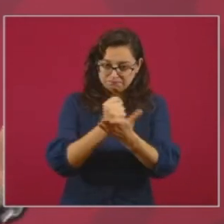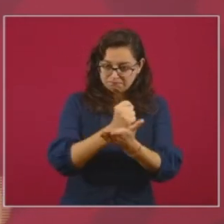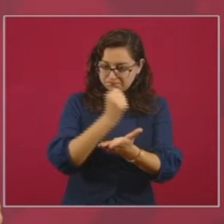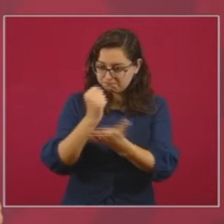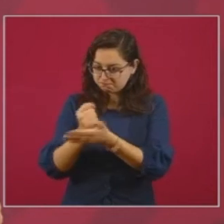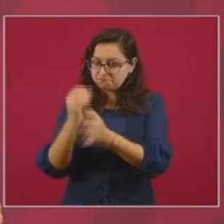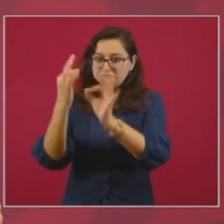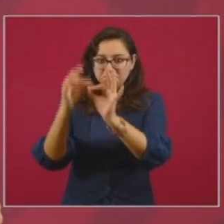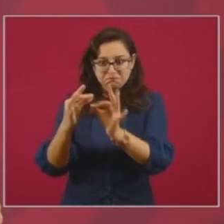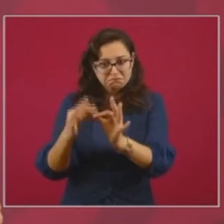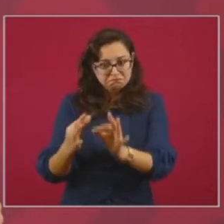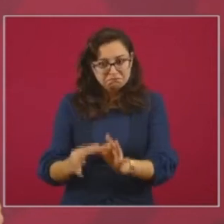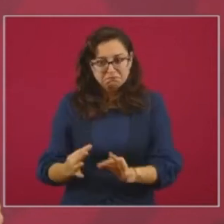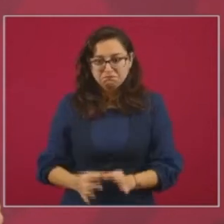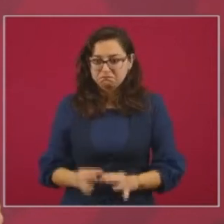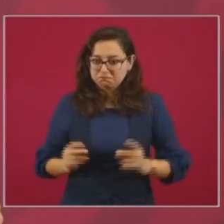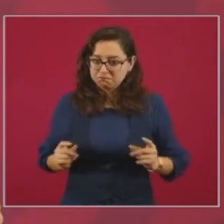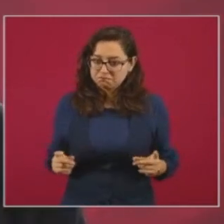aplicado,